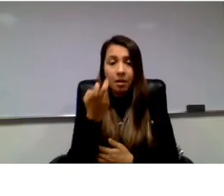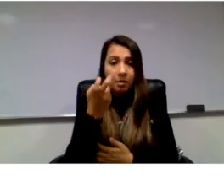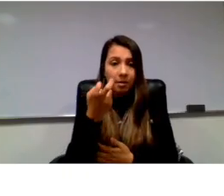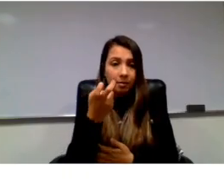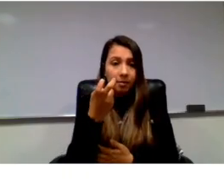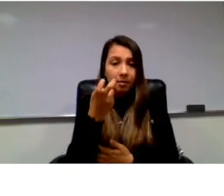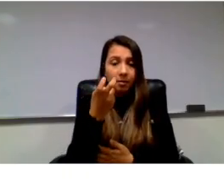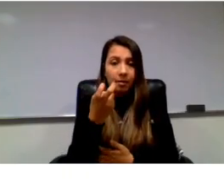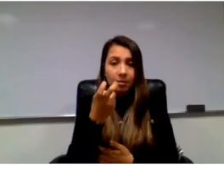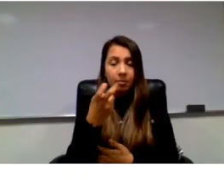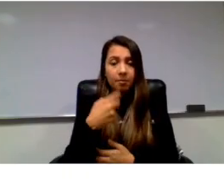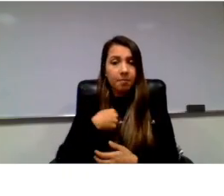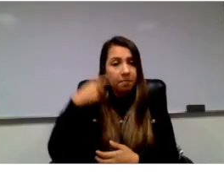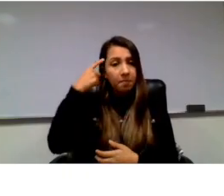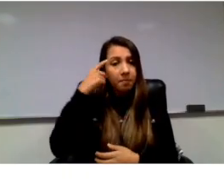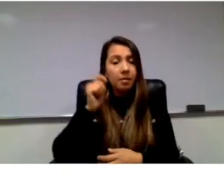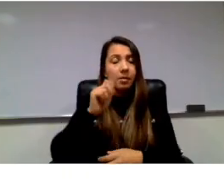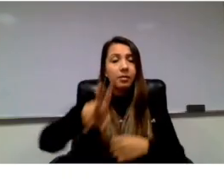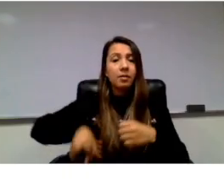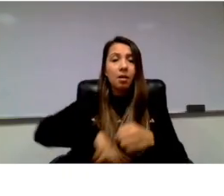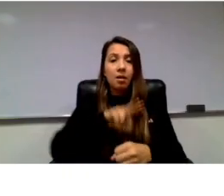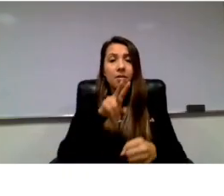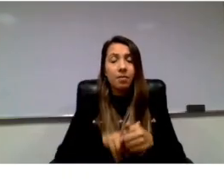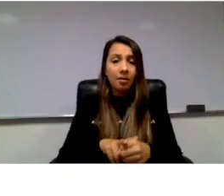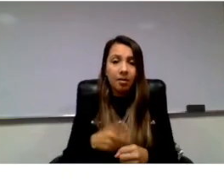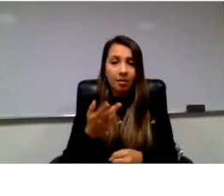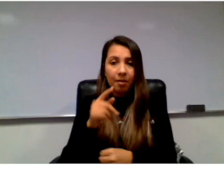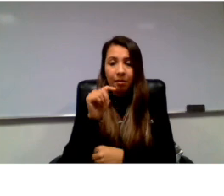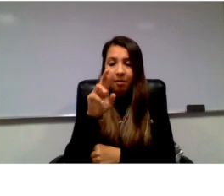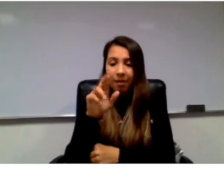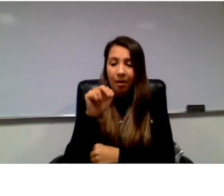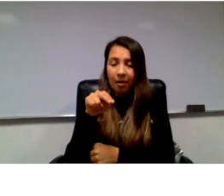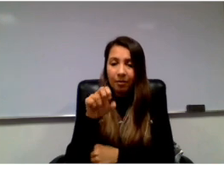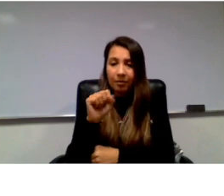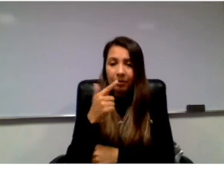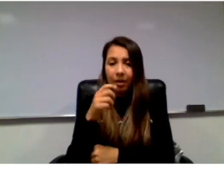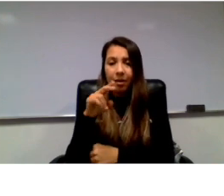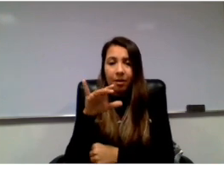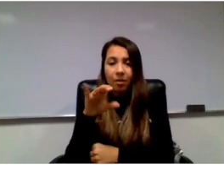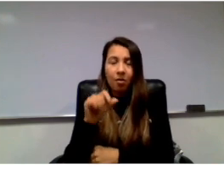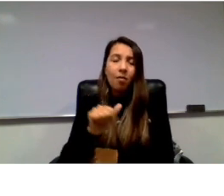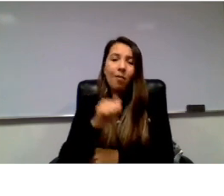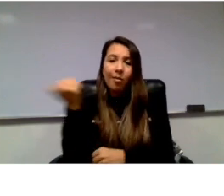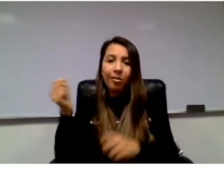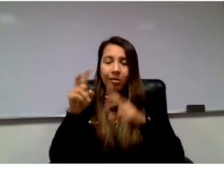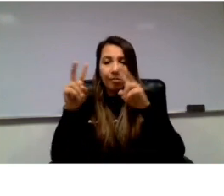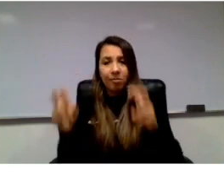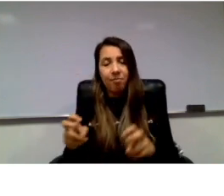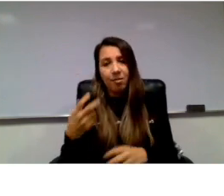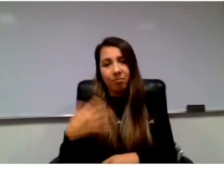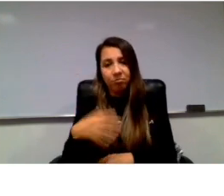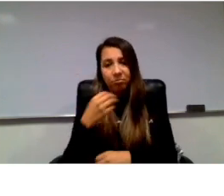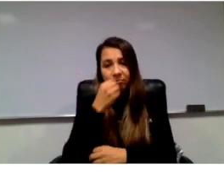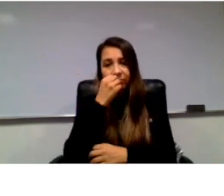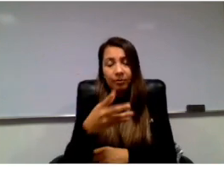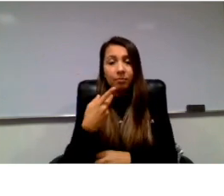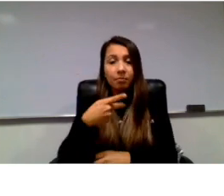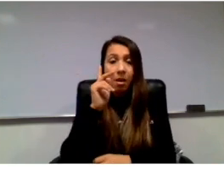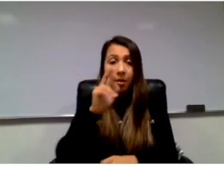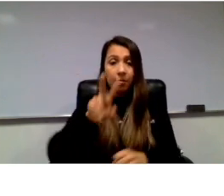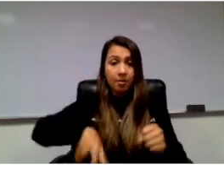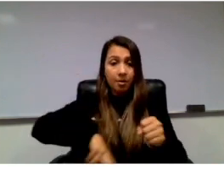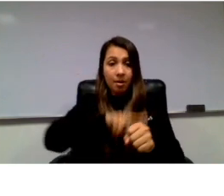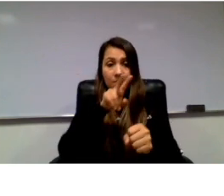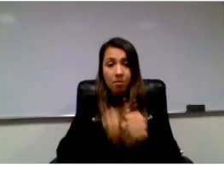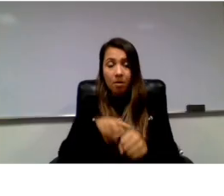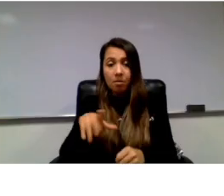yo le llamaría, pues, transgénicos naturales, ¿no? Que es otro tema, ¿no? Hablar de transgénicos es un tema tremendo, pero la naturaleza